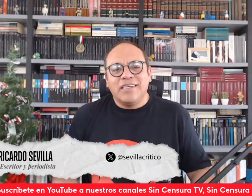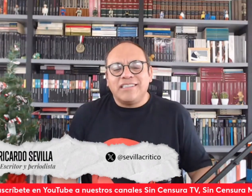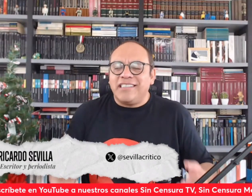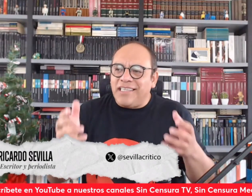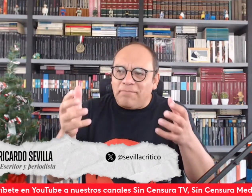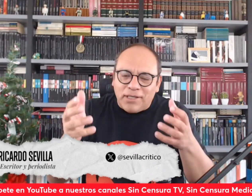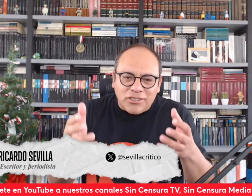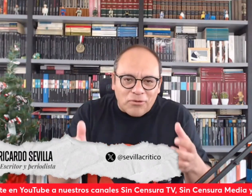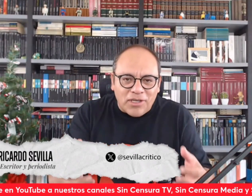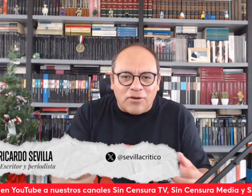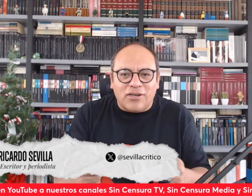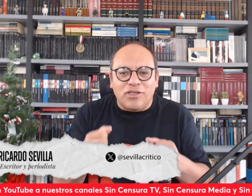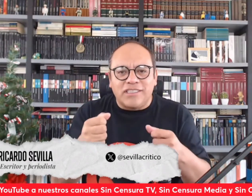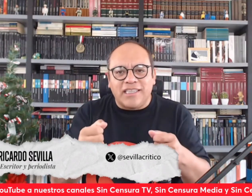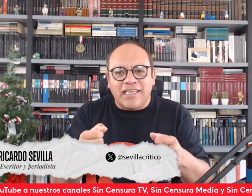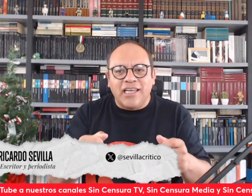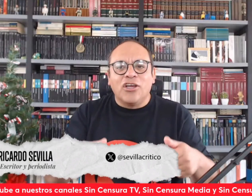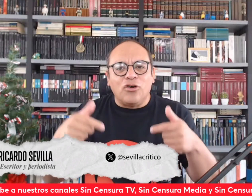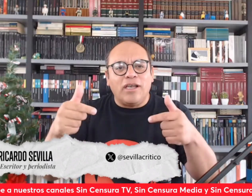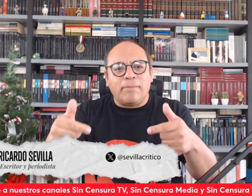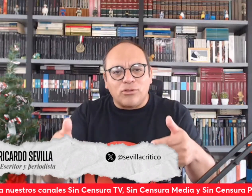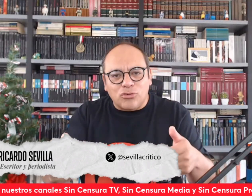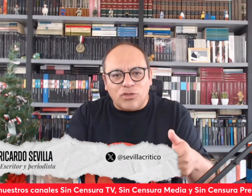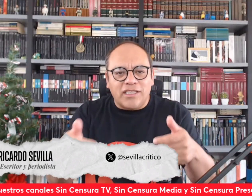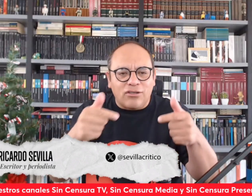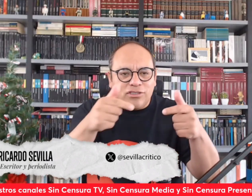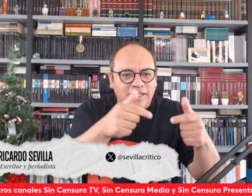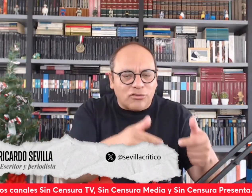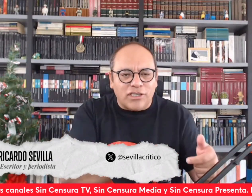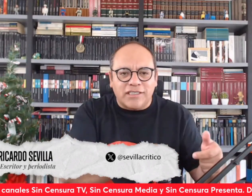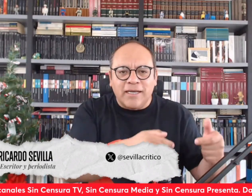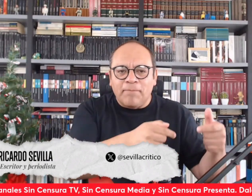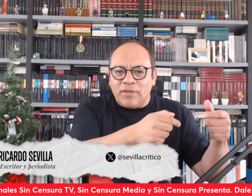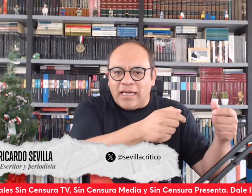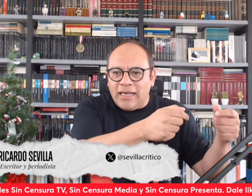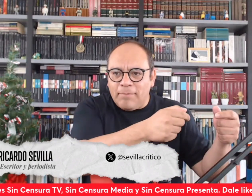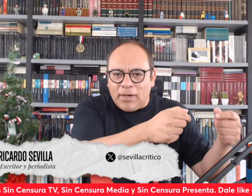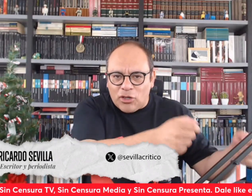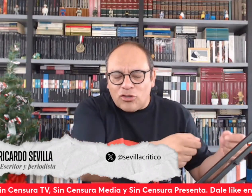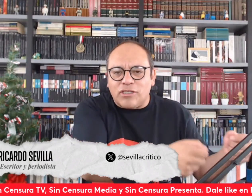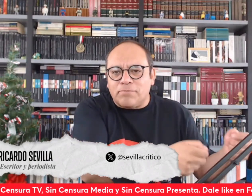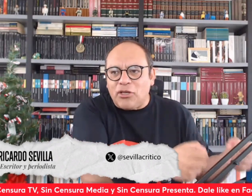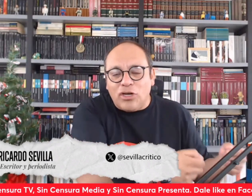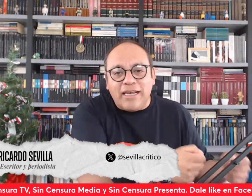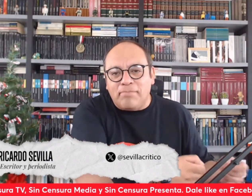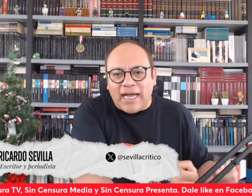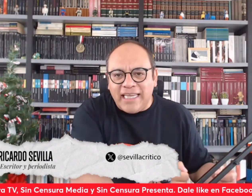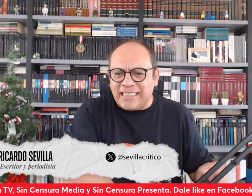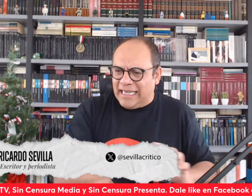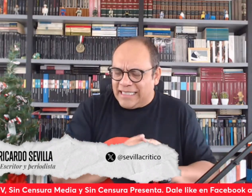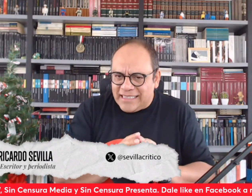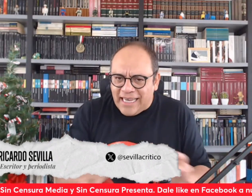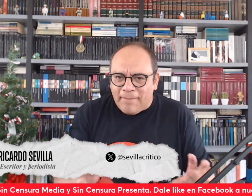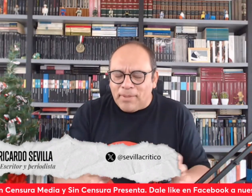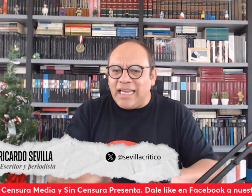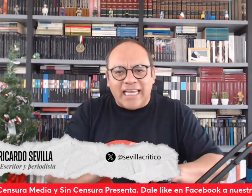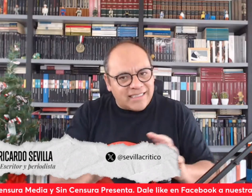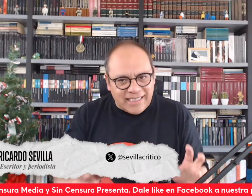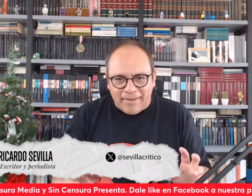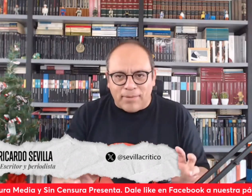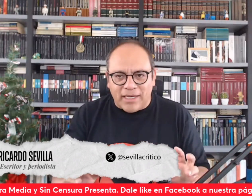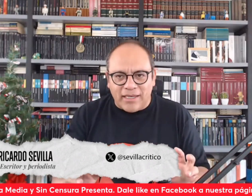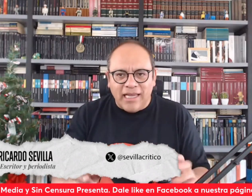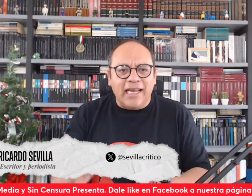hablando? Si siempre se obligó a coincidir con la postura de los directores del periódico español El País, siempre